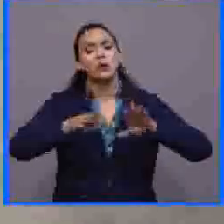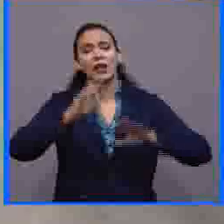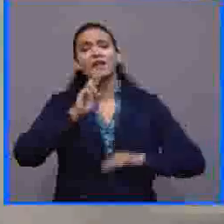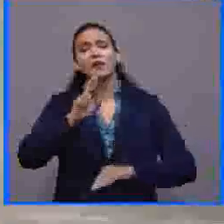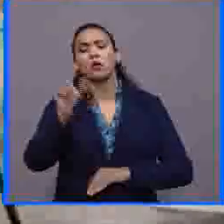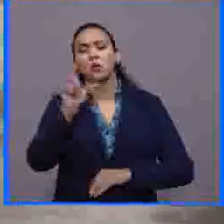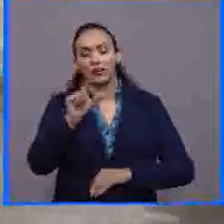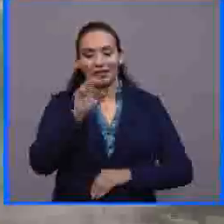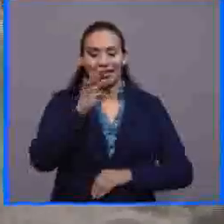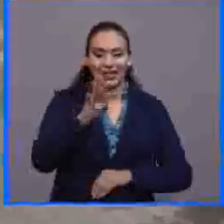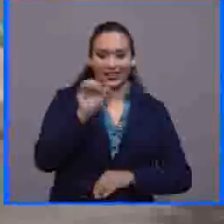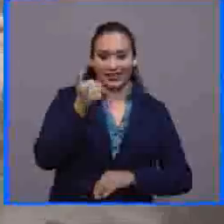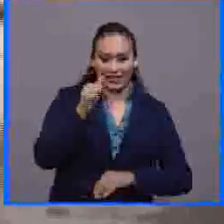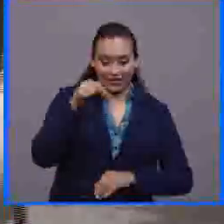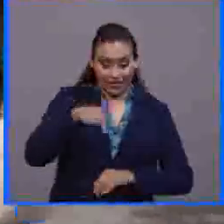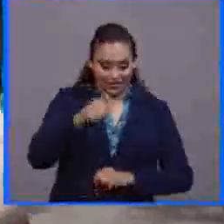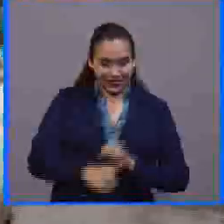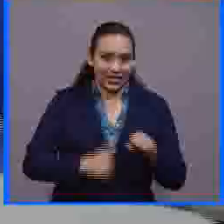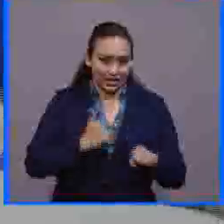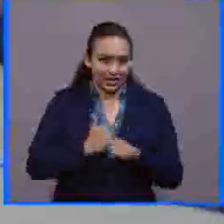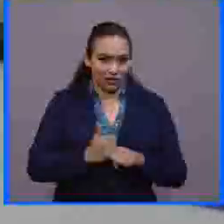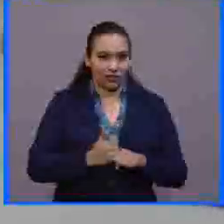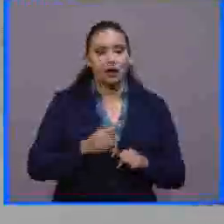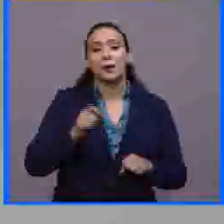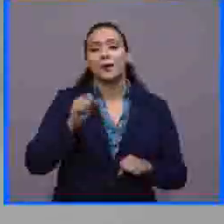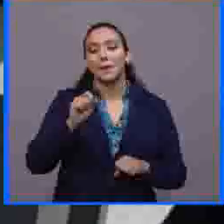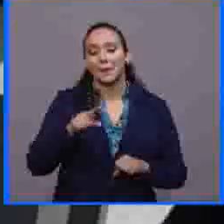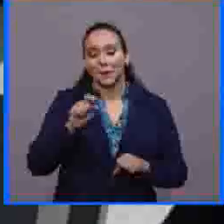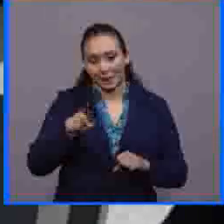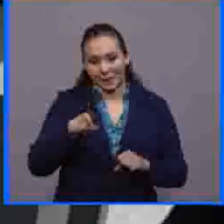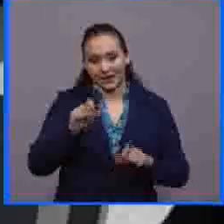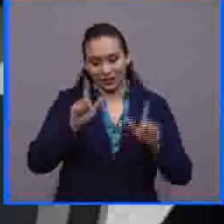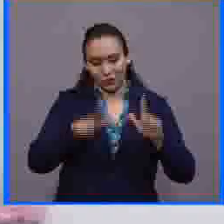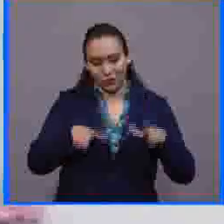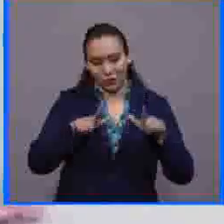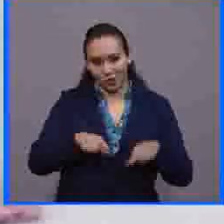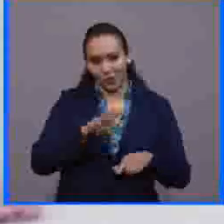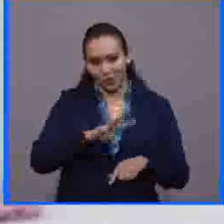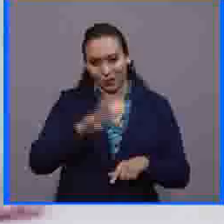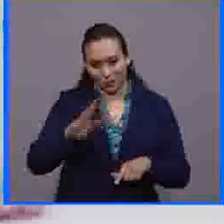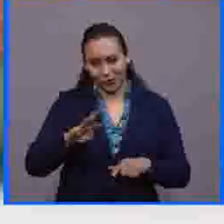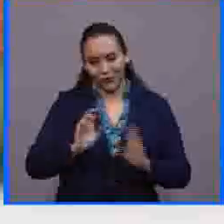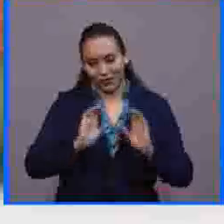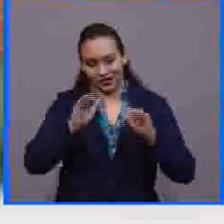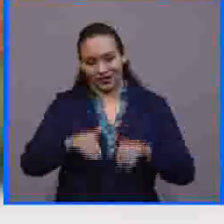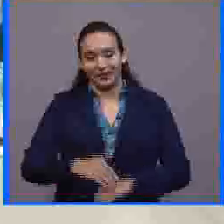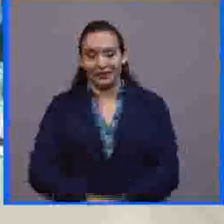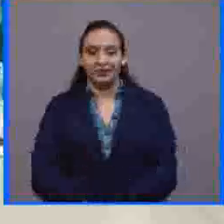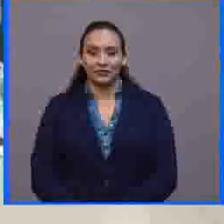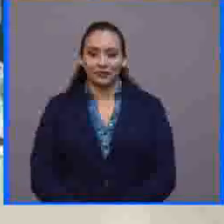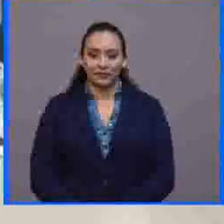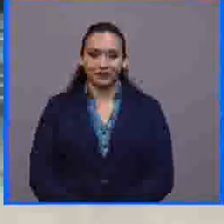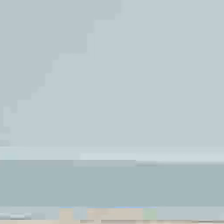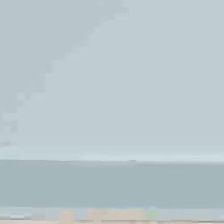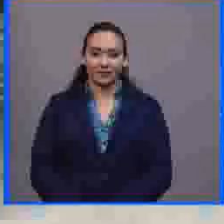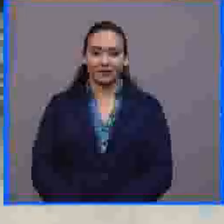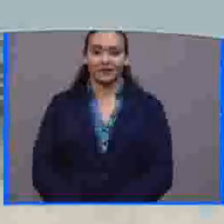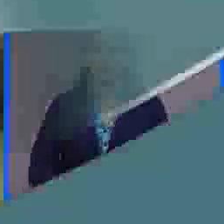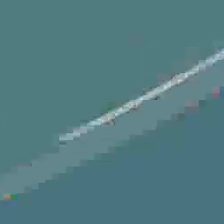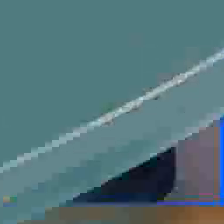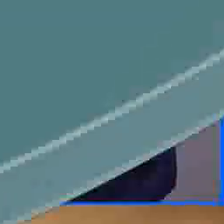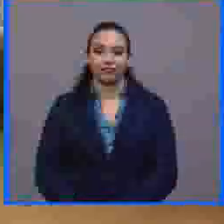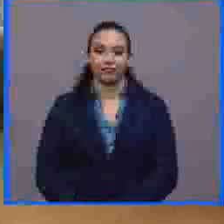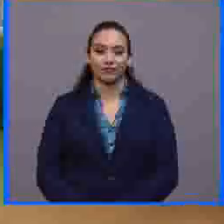será el 19 de agosto del año en curso en el mismo portal del registro.